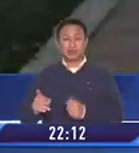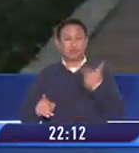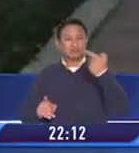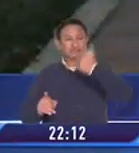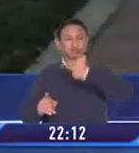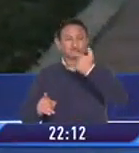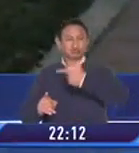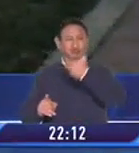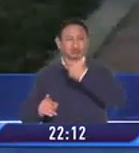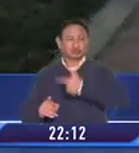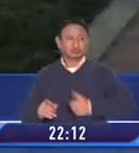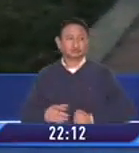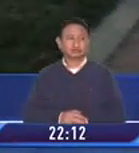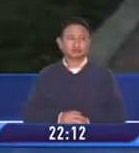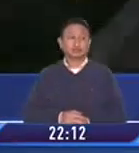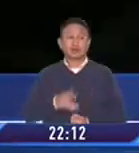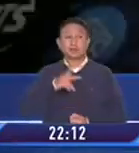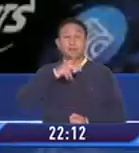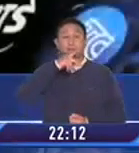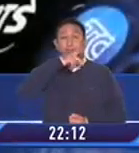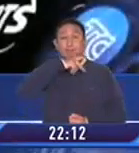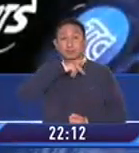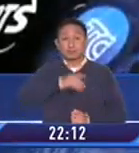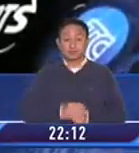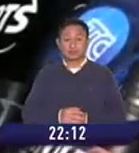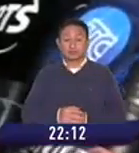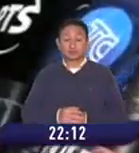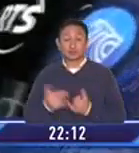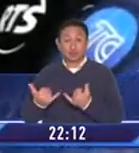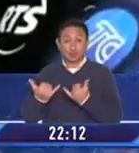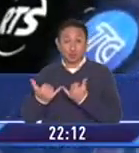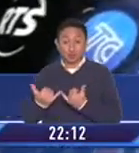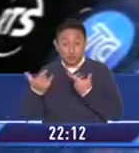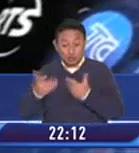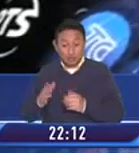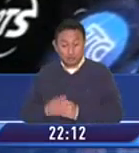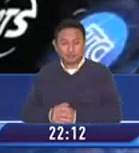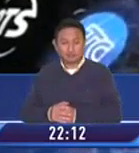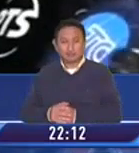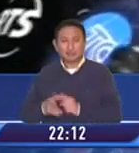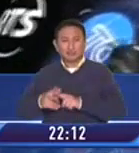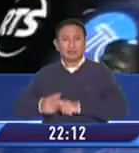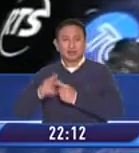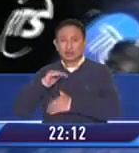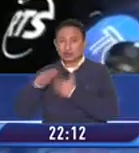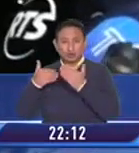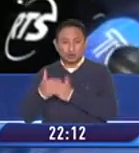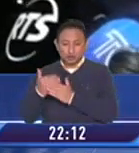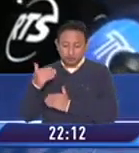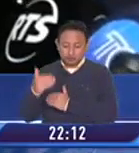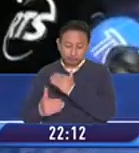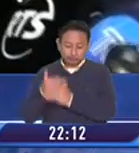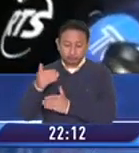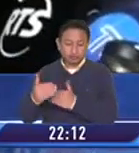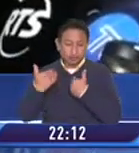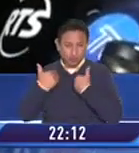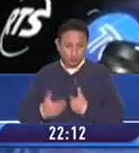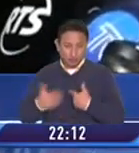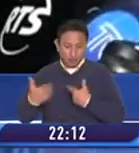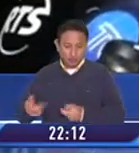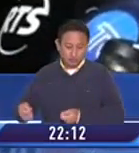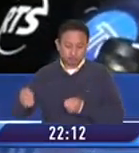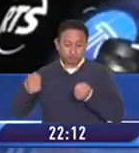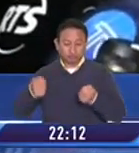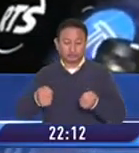piedad en Puerto Viejo. En este momento ya se hicieron todos los pasos para el levantamiento del cadáver, solo